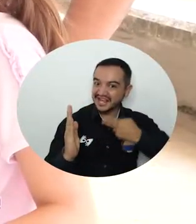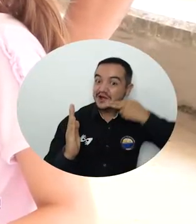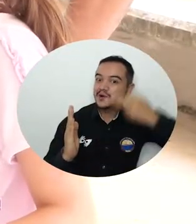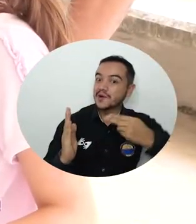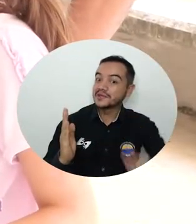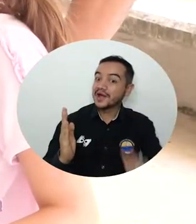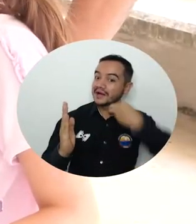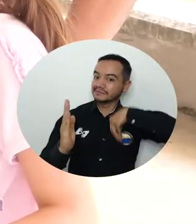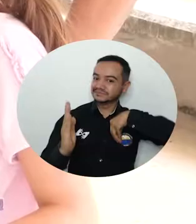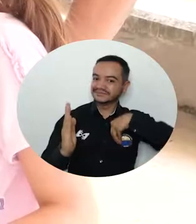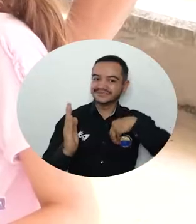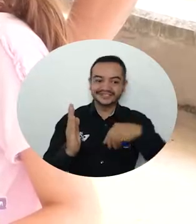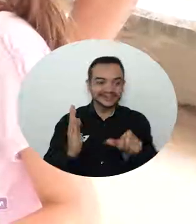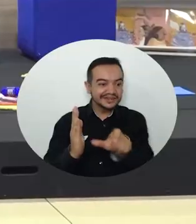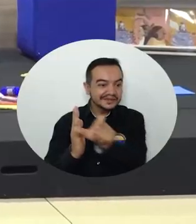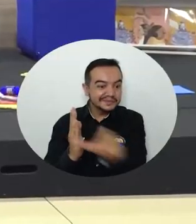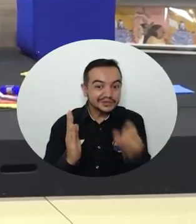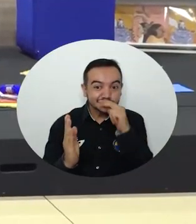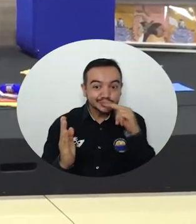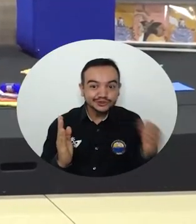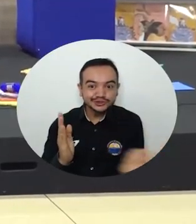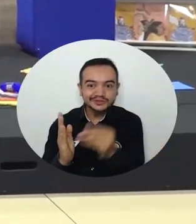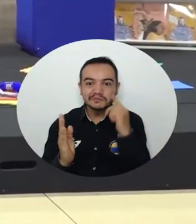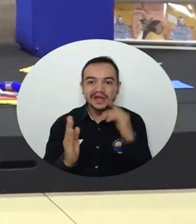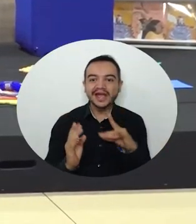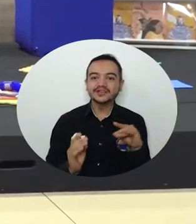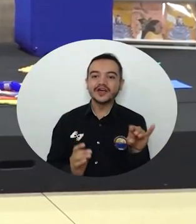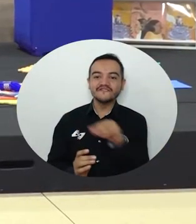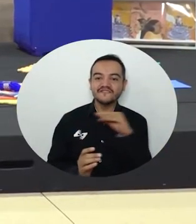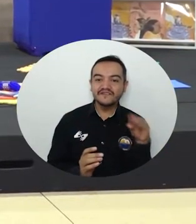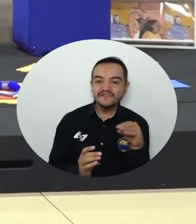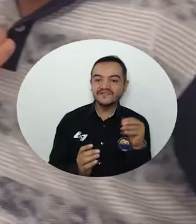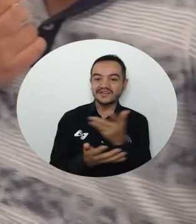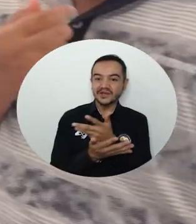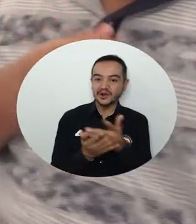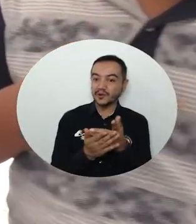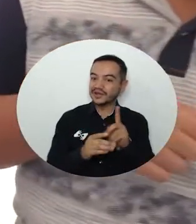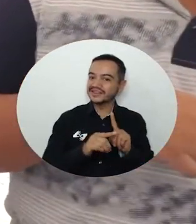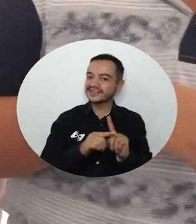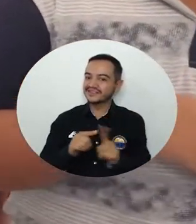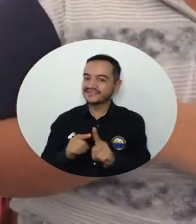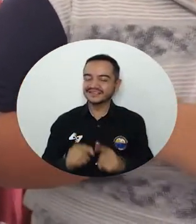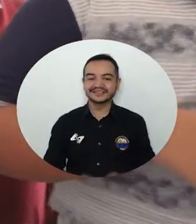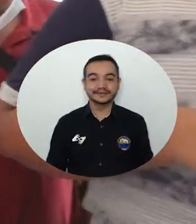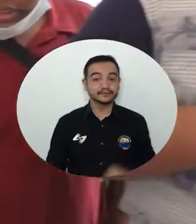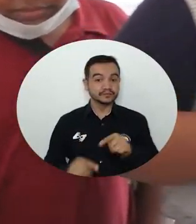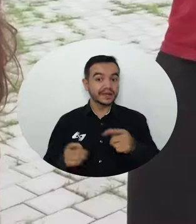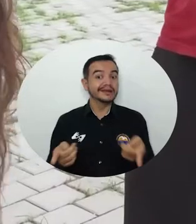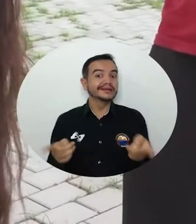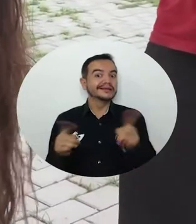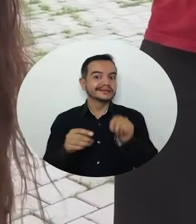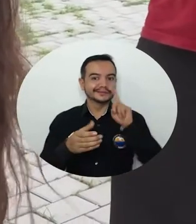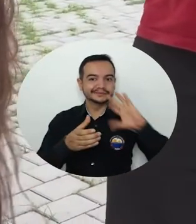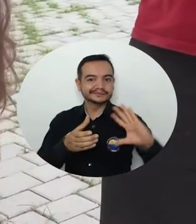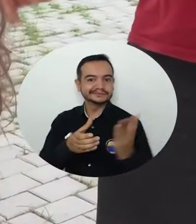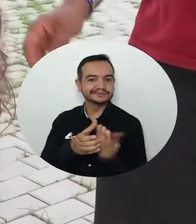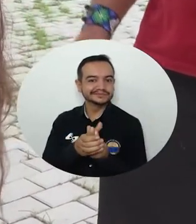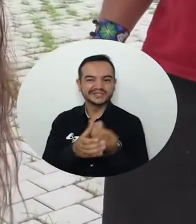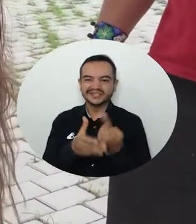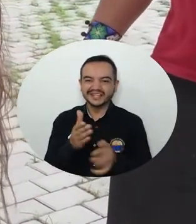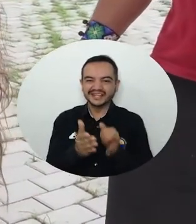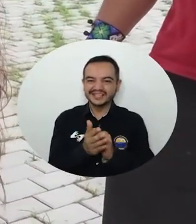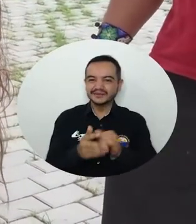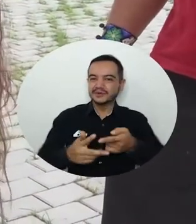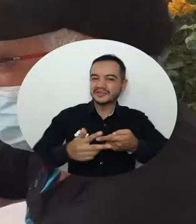más pequeños se adentraron en el mundo de las fábulas y la literatura infantil. Asimismo, se realizó una franja de inclusión escolar,